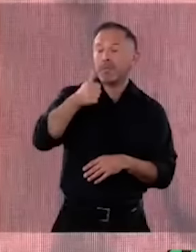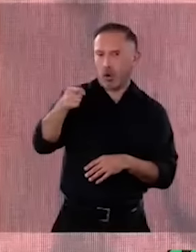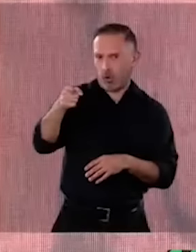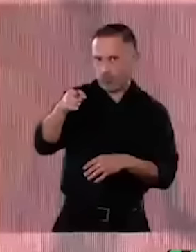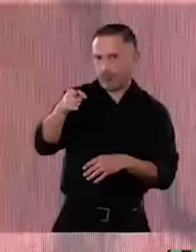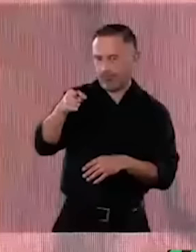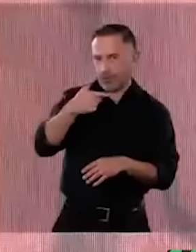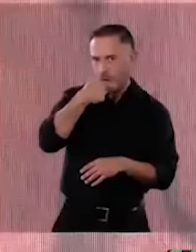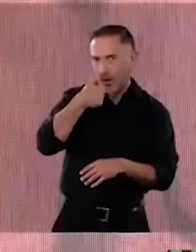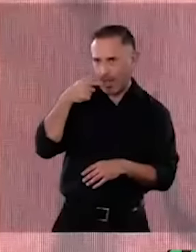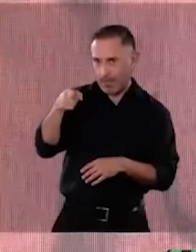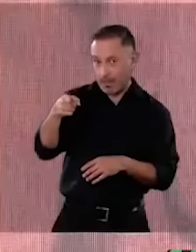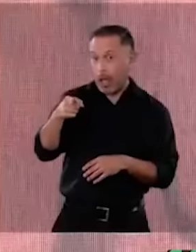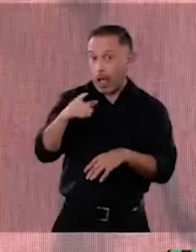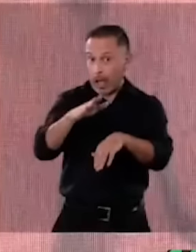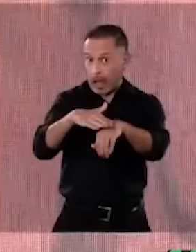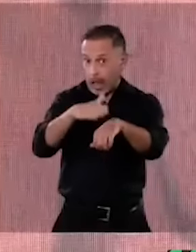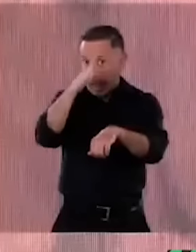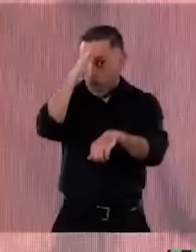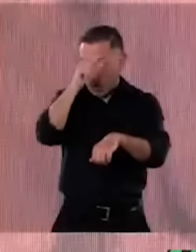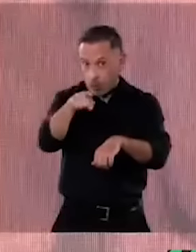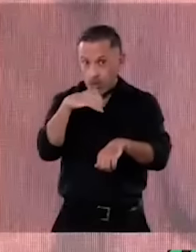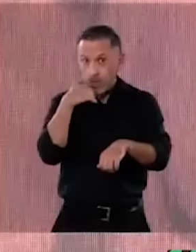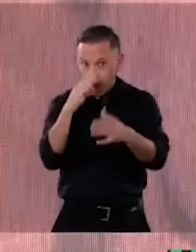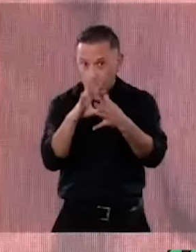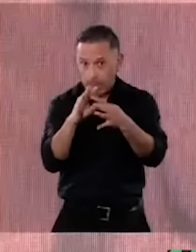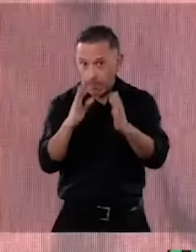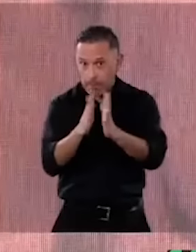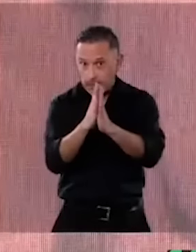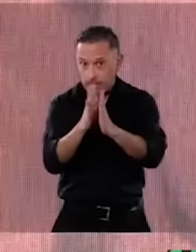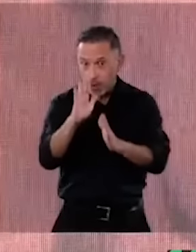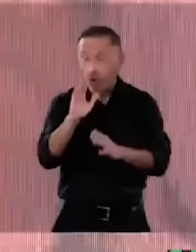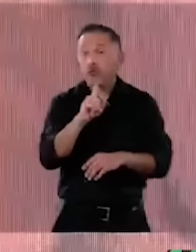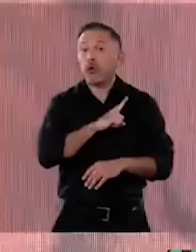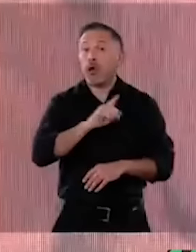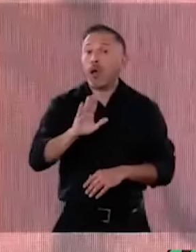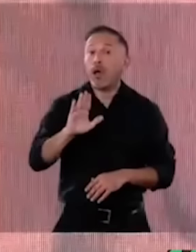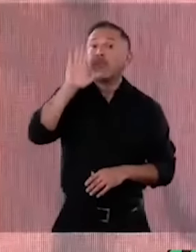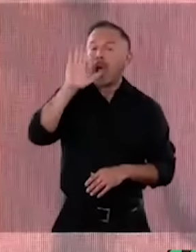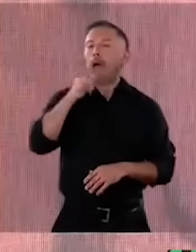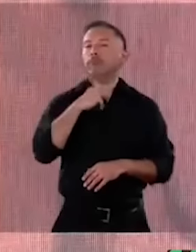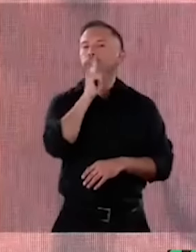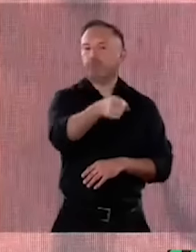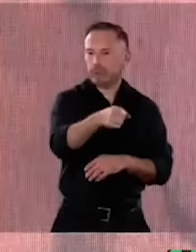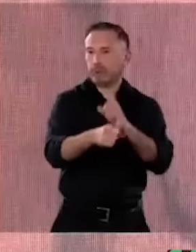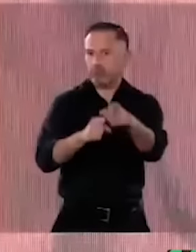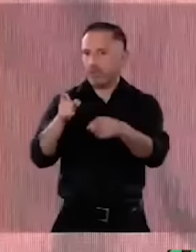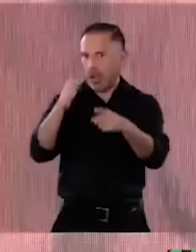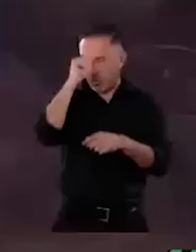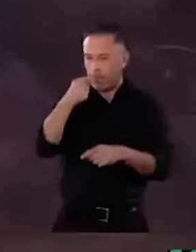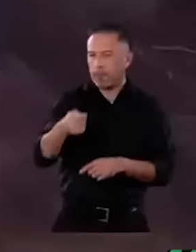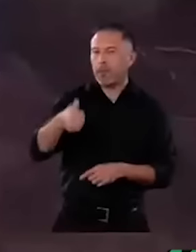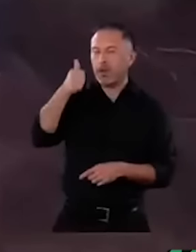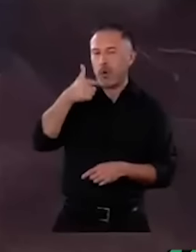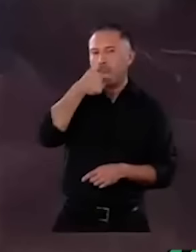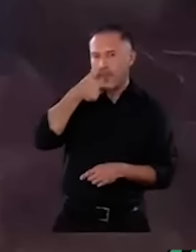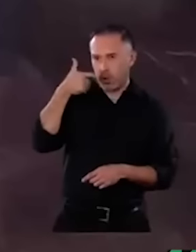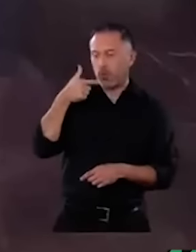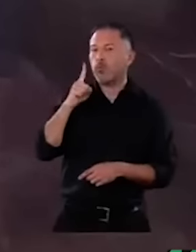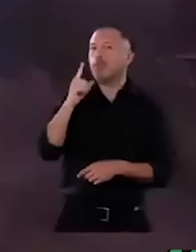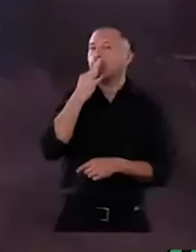quisiera decir es que es a mano alzada para sus participaciones, ¿sí? Bueno, Jorge, empezamos 1 minuto y medio de entrada.